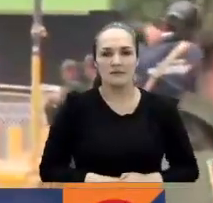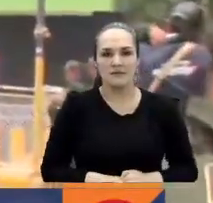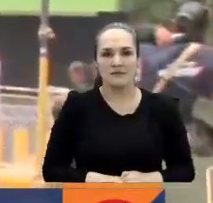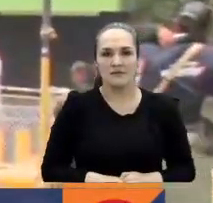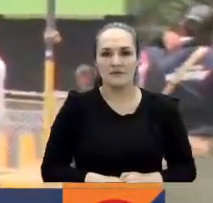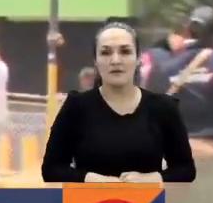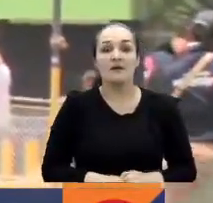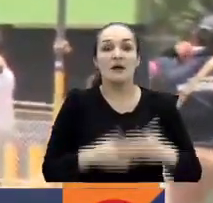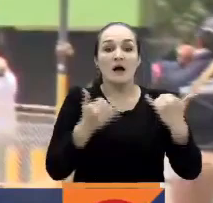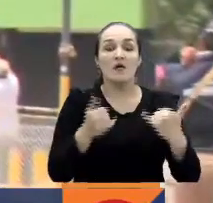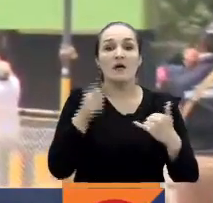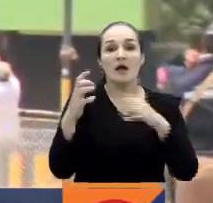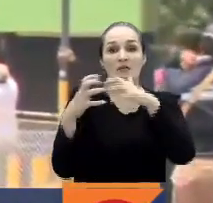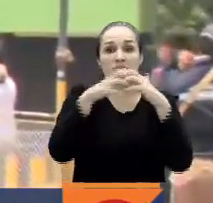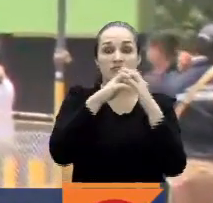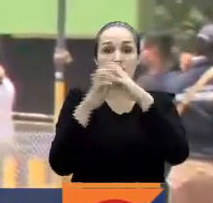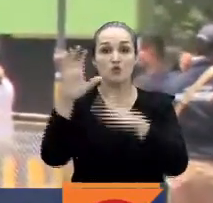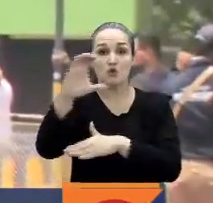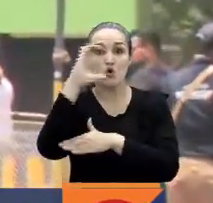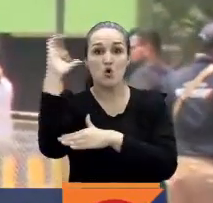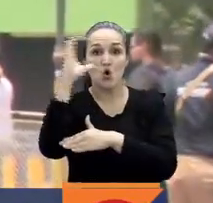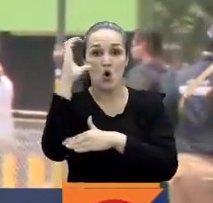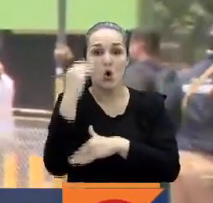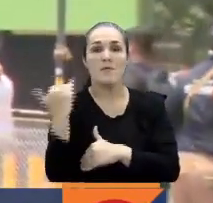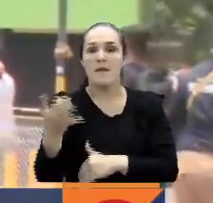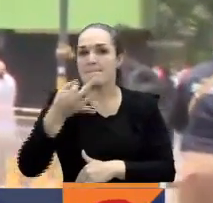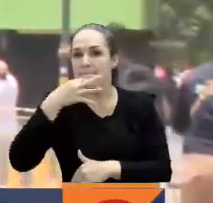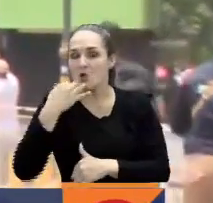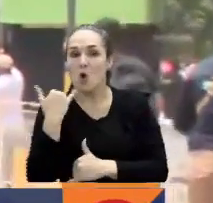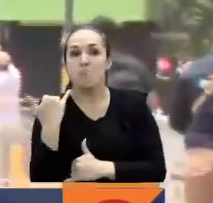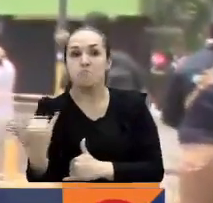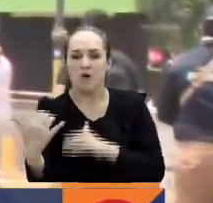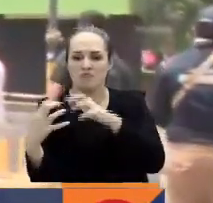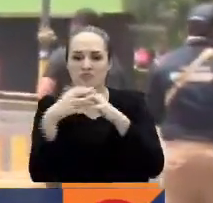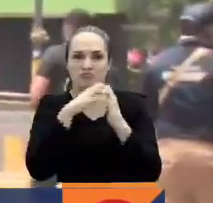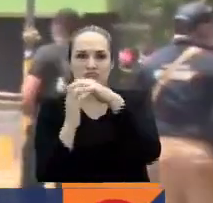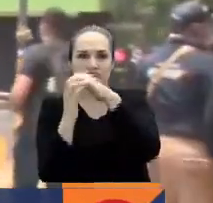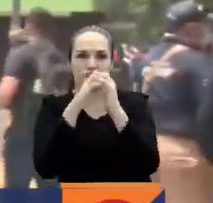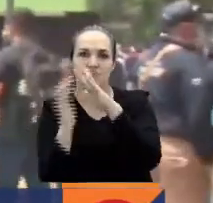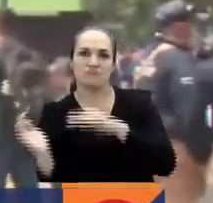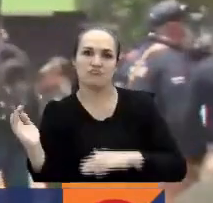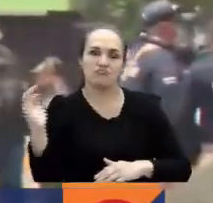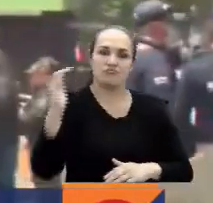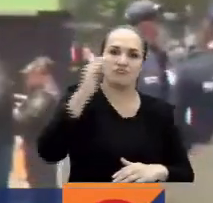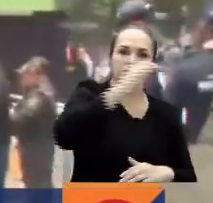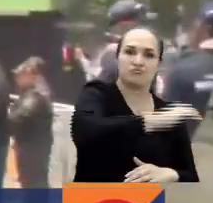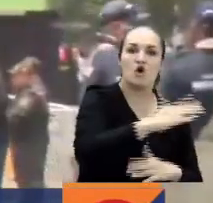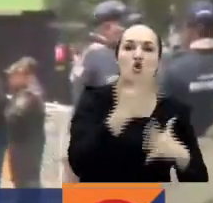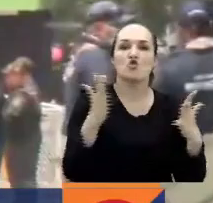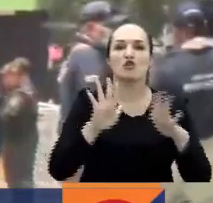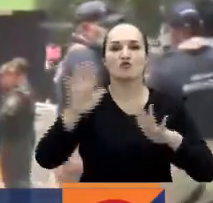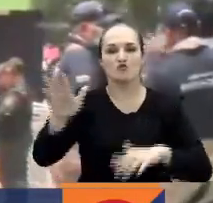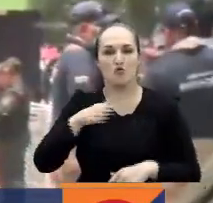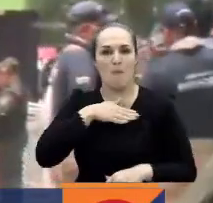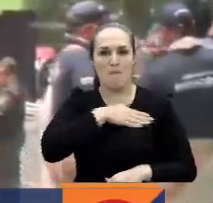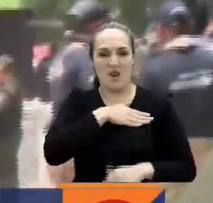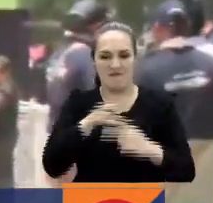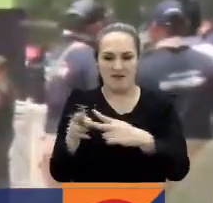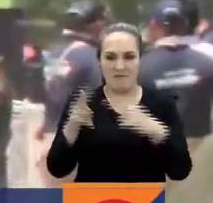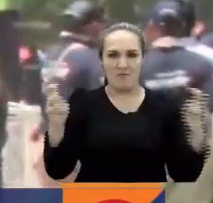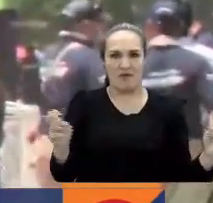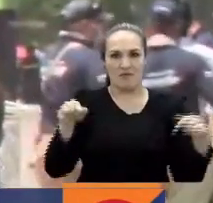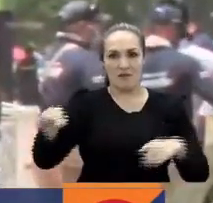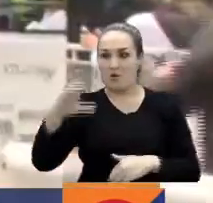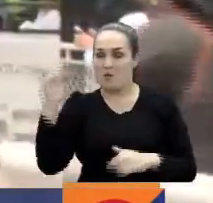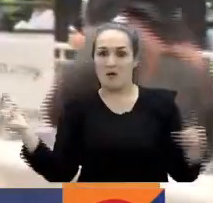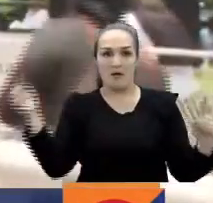4 camiones colombianos cargados con materiales médicos y otros productos cruzaron el puente Simón Bolívar hacia Venezuela en medio del